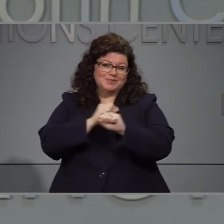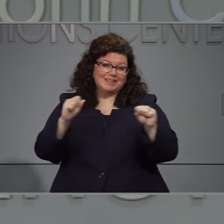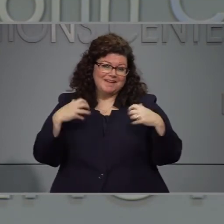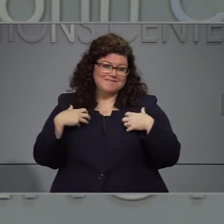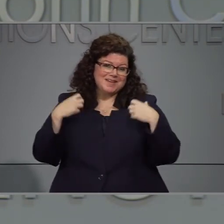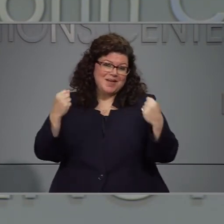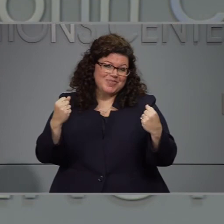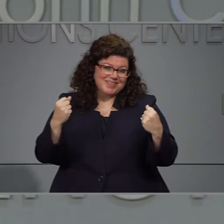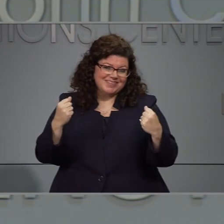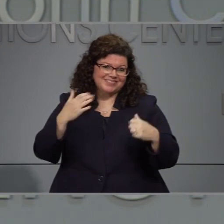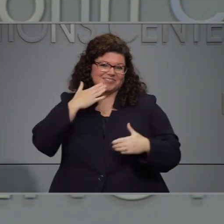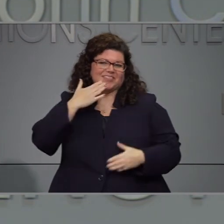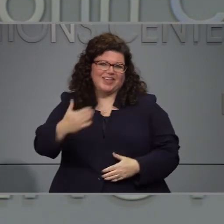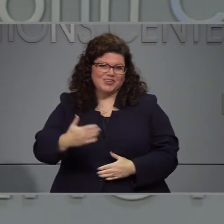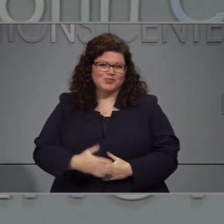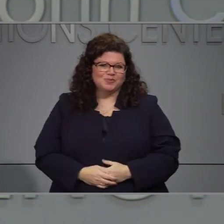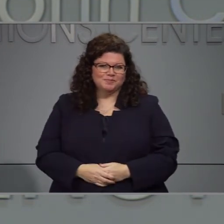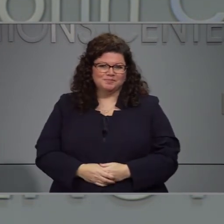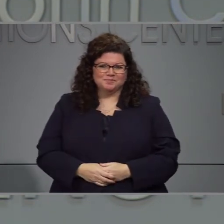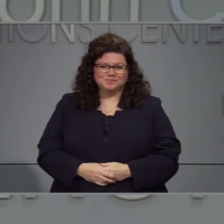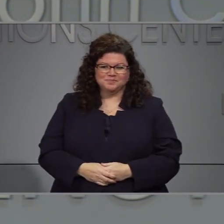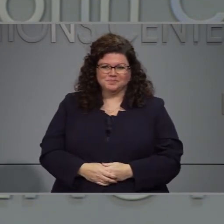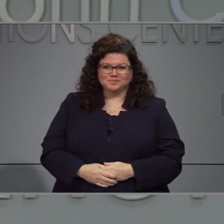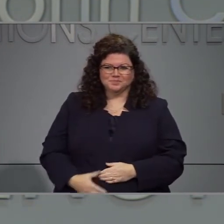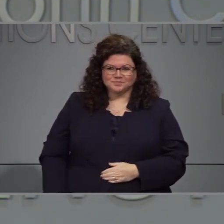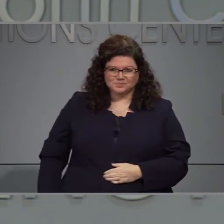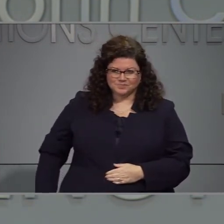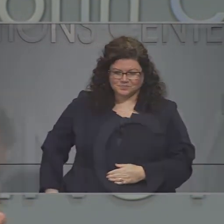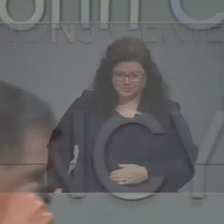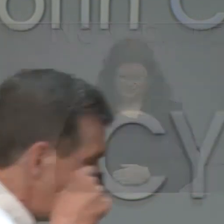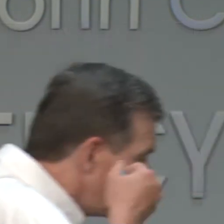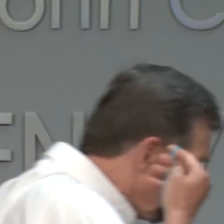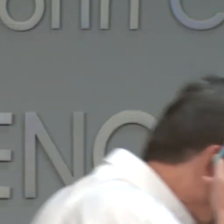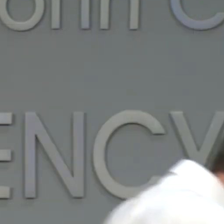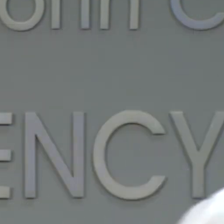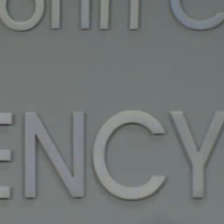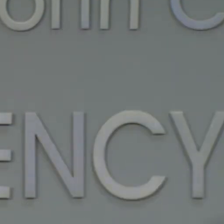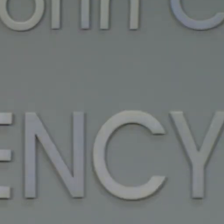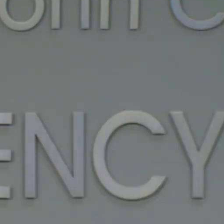Por favor, permanezcan a salvo y bien. Gracias.